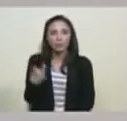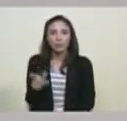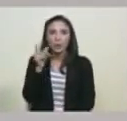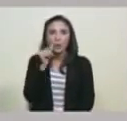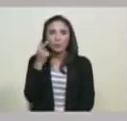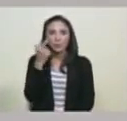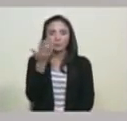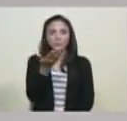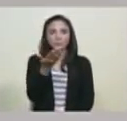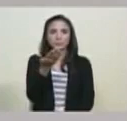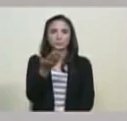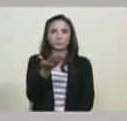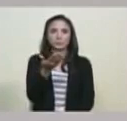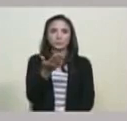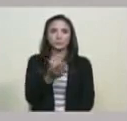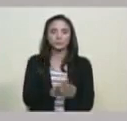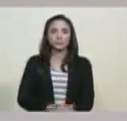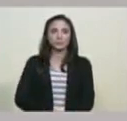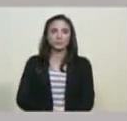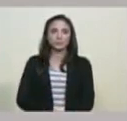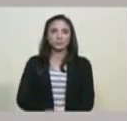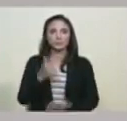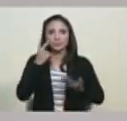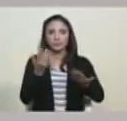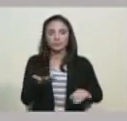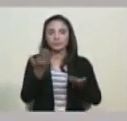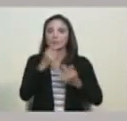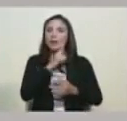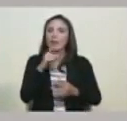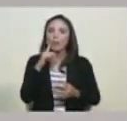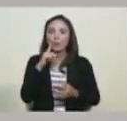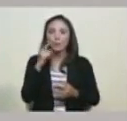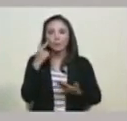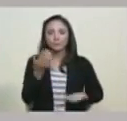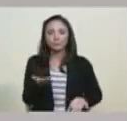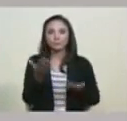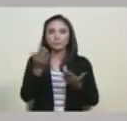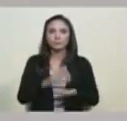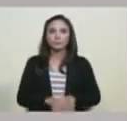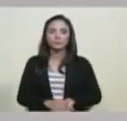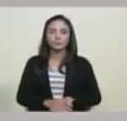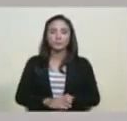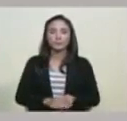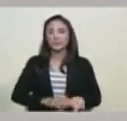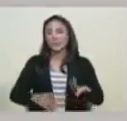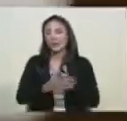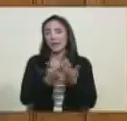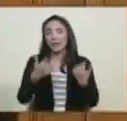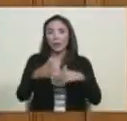cómplices. Gregorio José Yaguas Monje, asesino, terrorista.